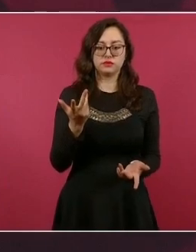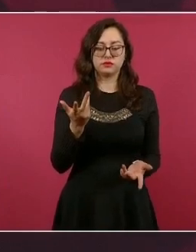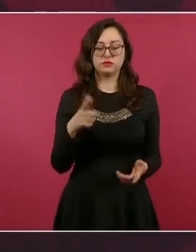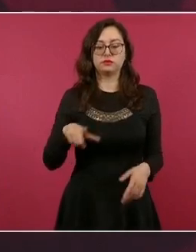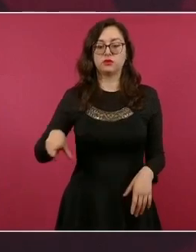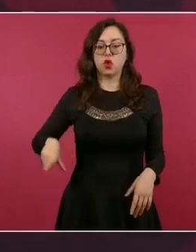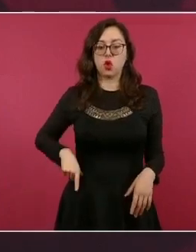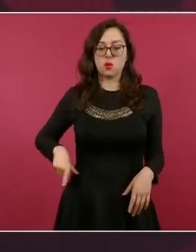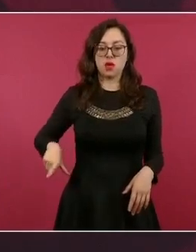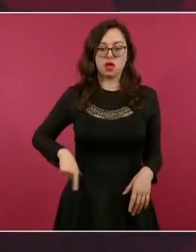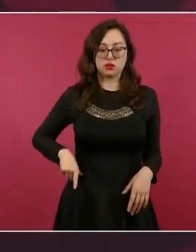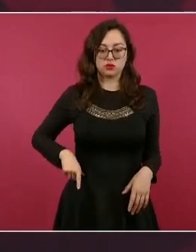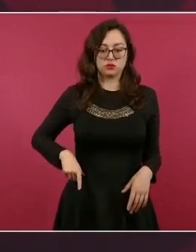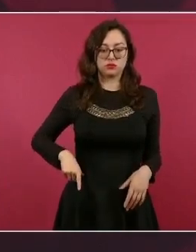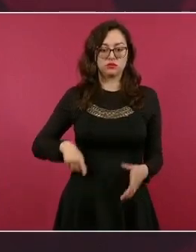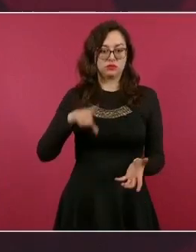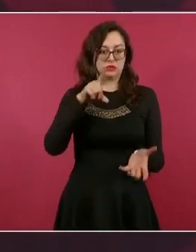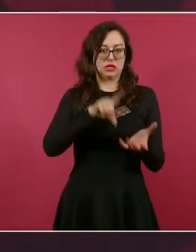criterios.